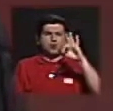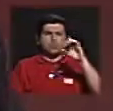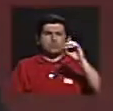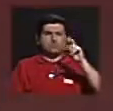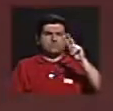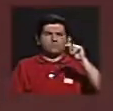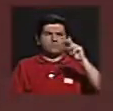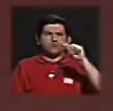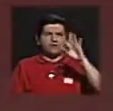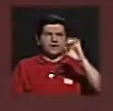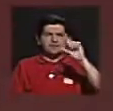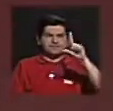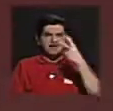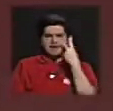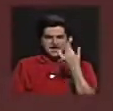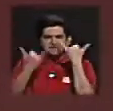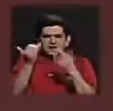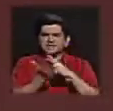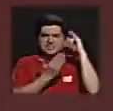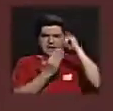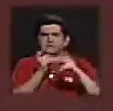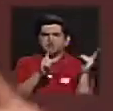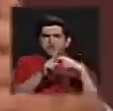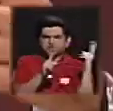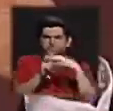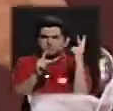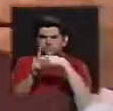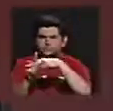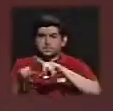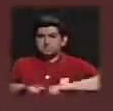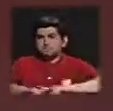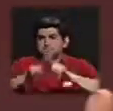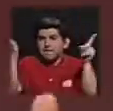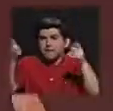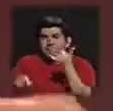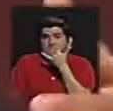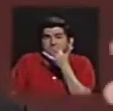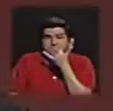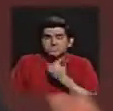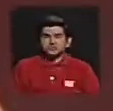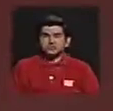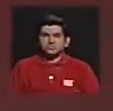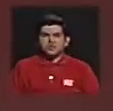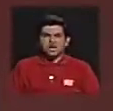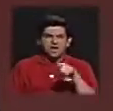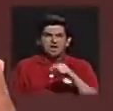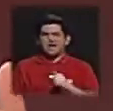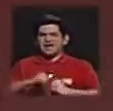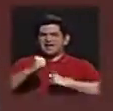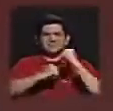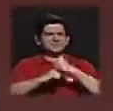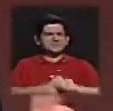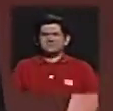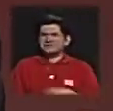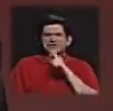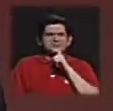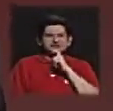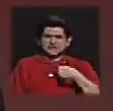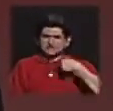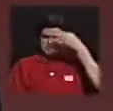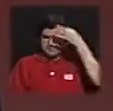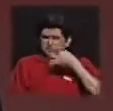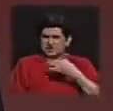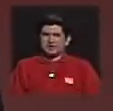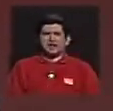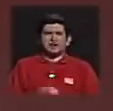año ya íbamos a comenzar a ver los proyectos ejecutándose. Pero resultó ser que el andamiaje ha sido más complejo. Yo al principio pensé que la SUTEL iba a